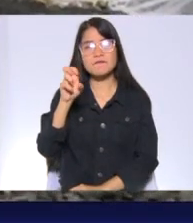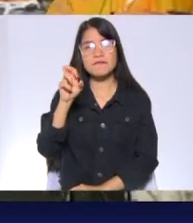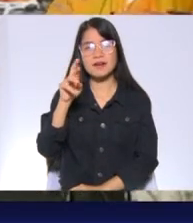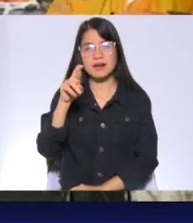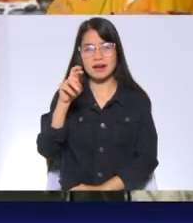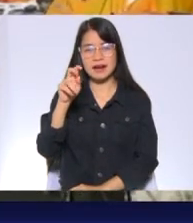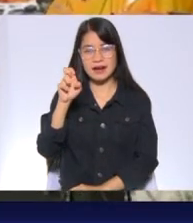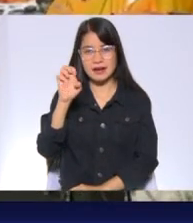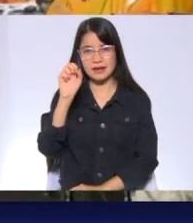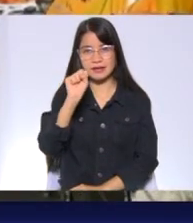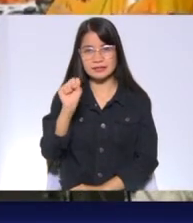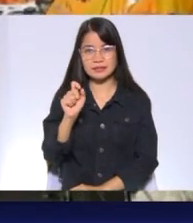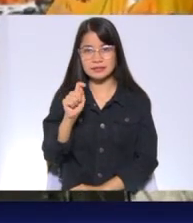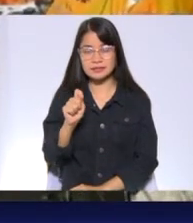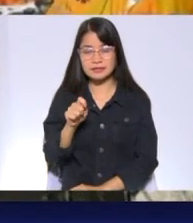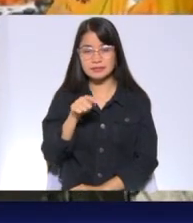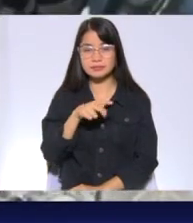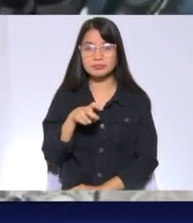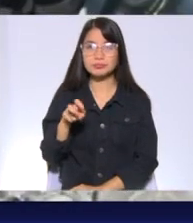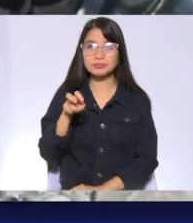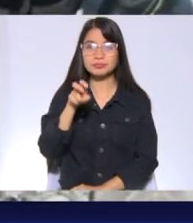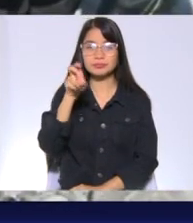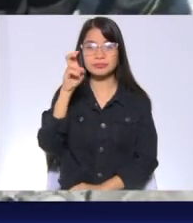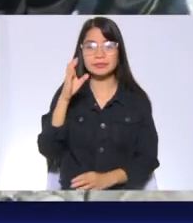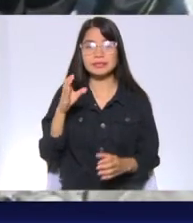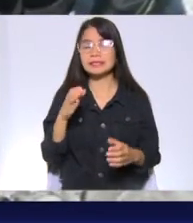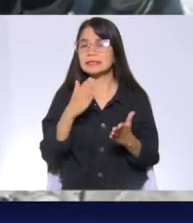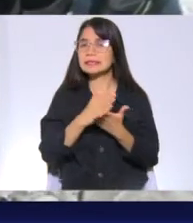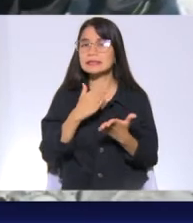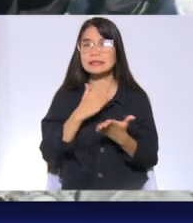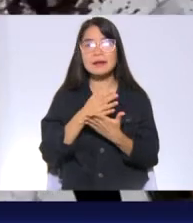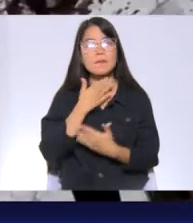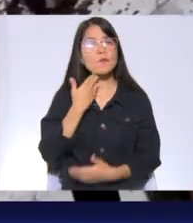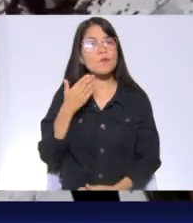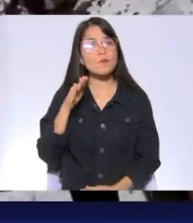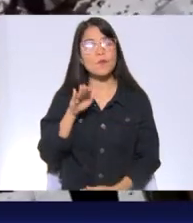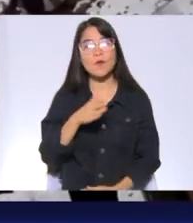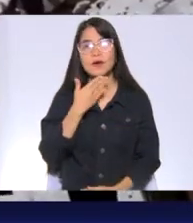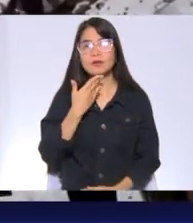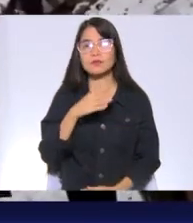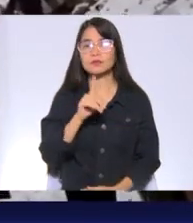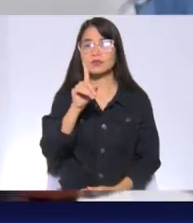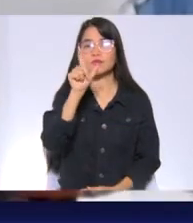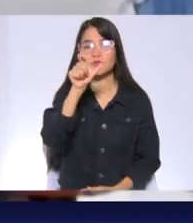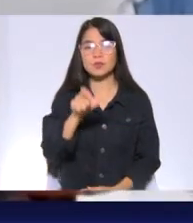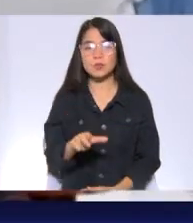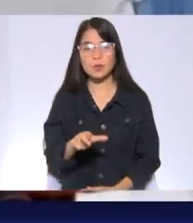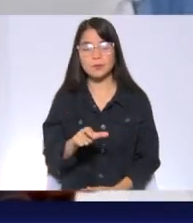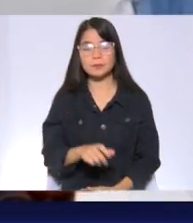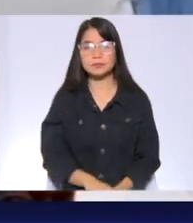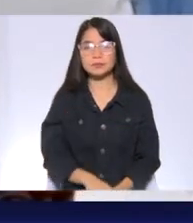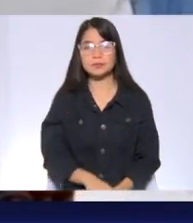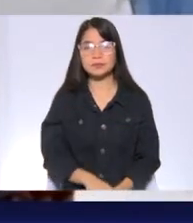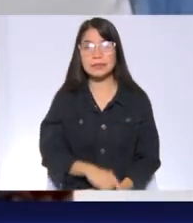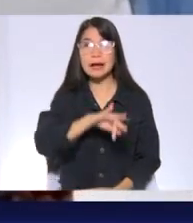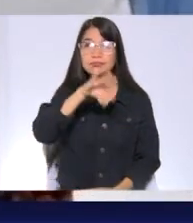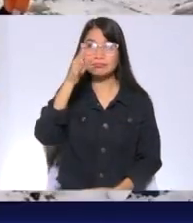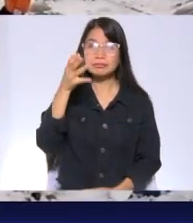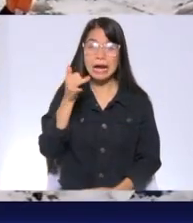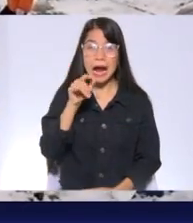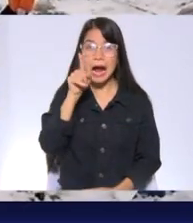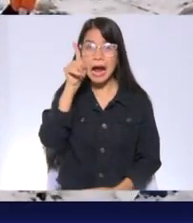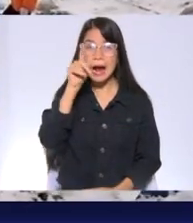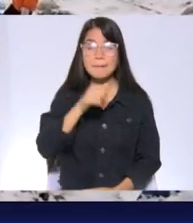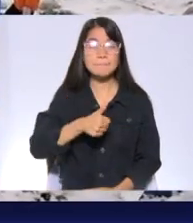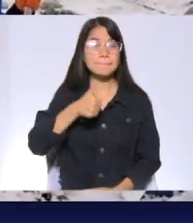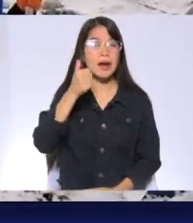resultado es que de cada seis equipos que intentan ascender, una persona fallece. De hecho, en sus laderas hay más de 200 cadáveres que no han podido ser